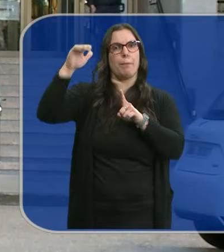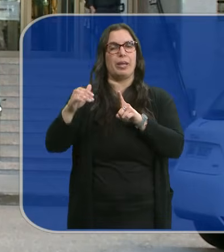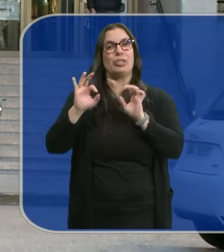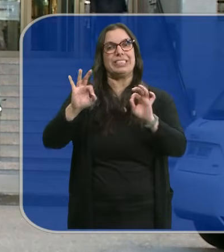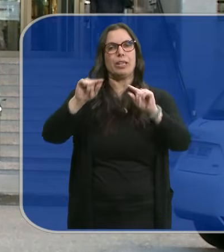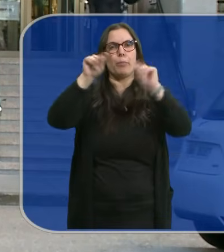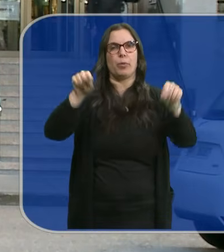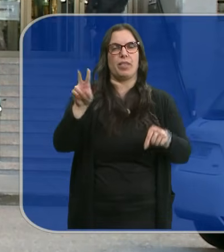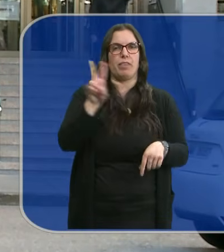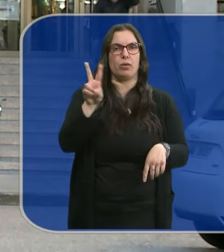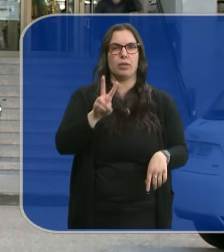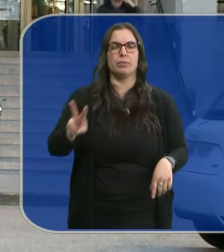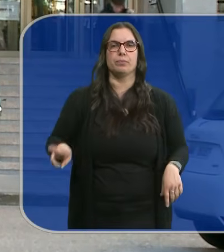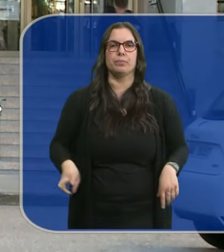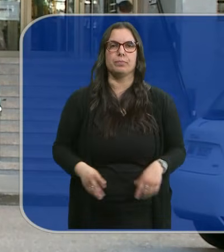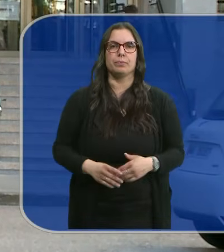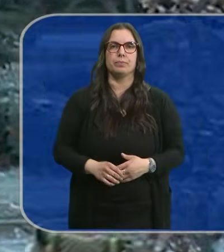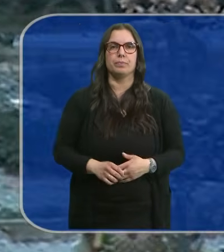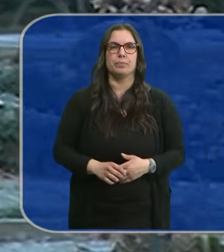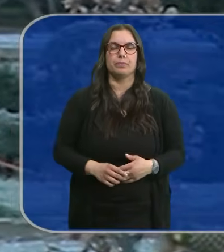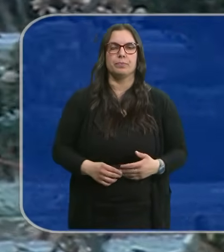la provincia de Valladolid.